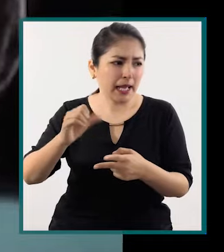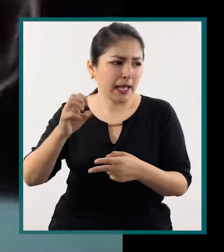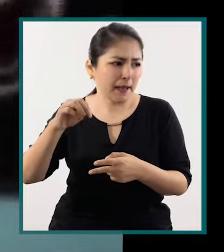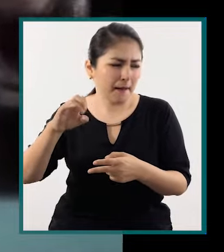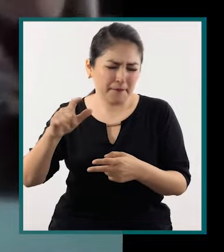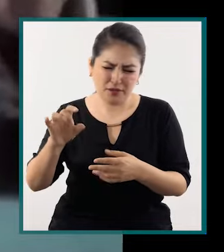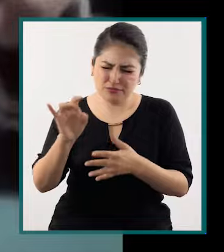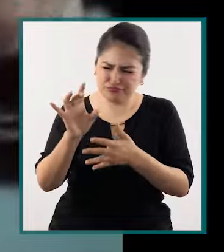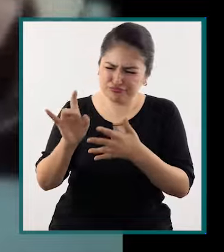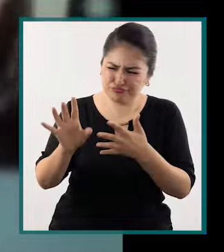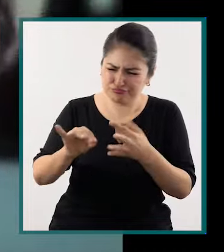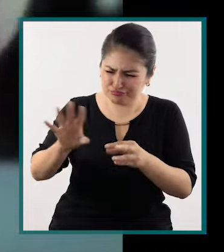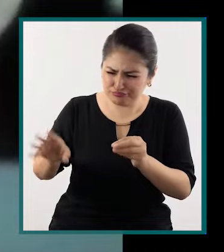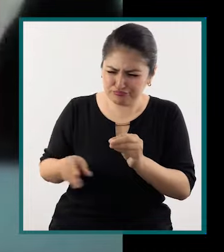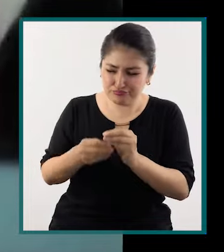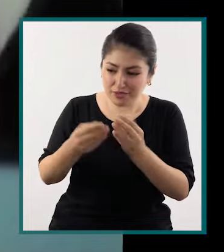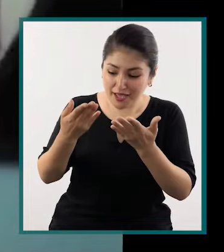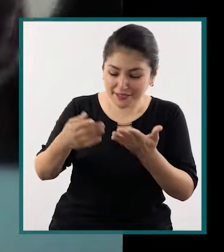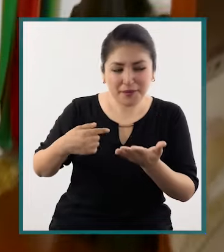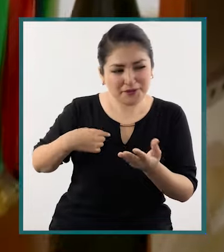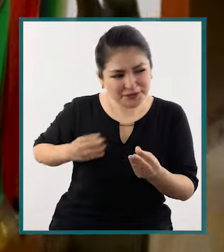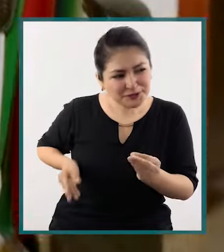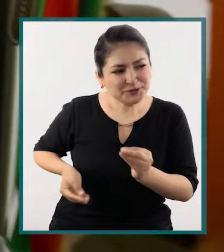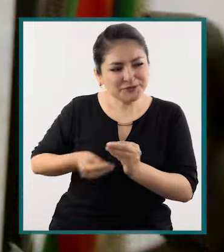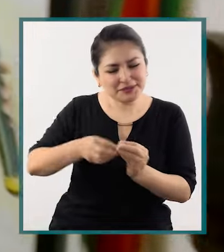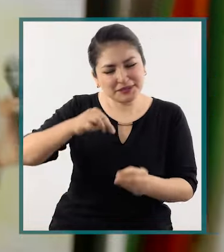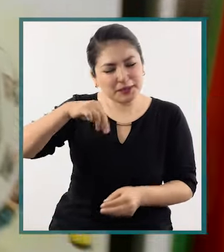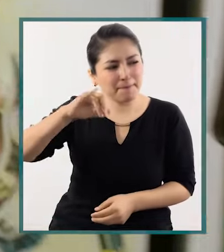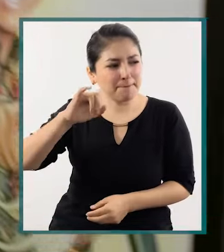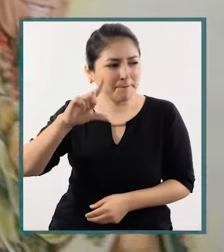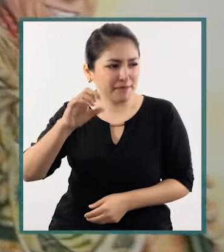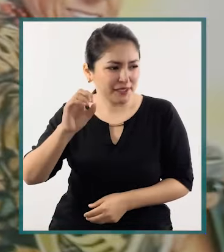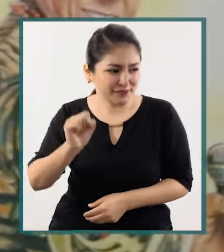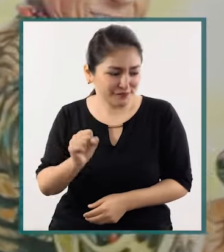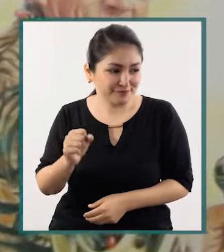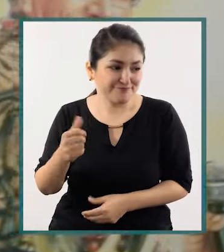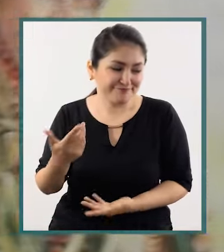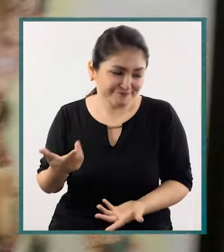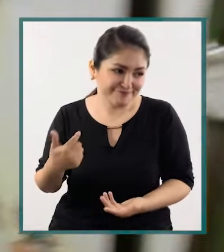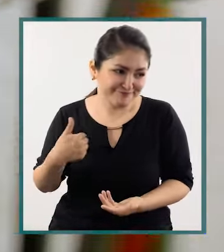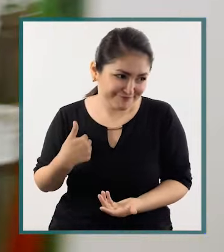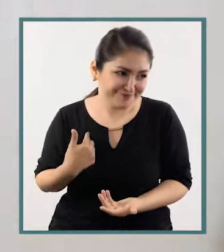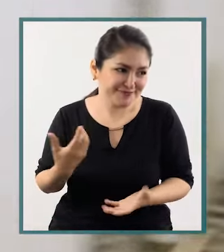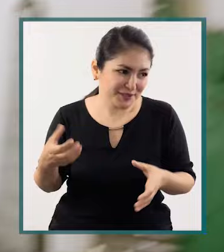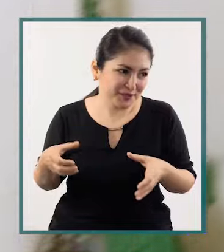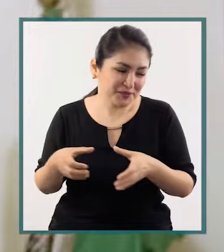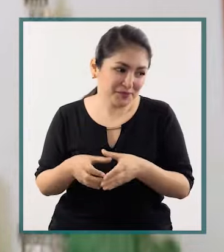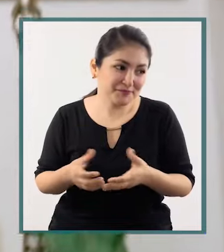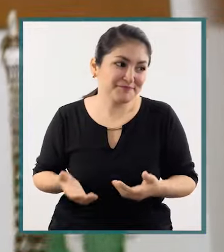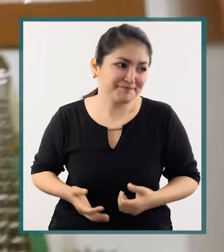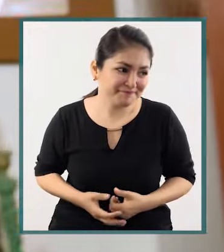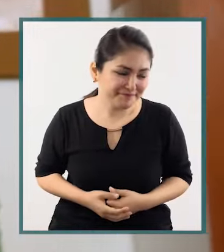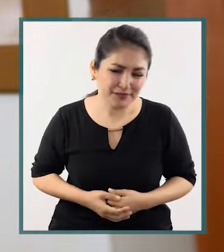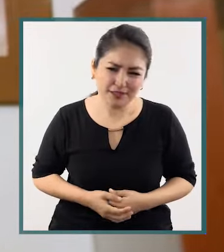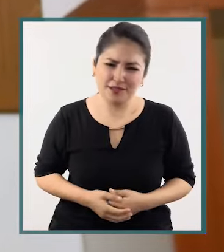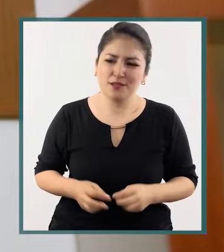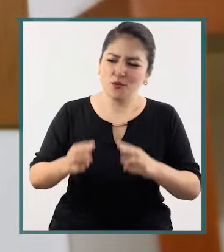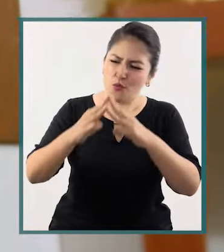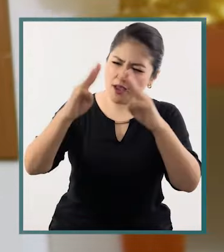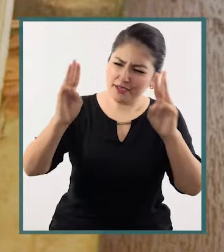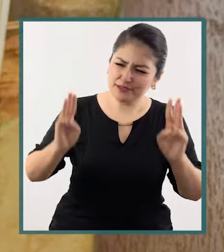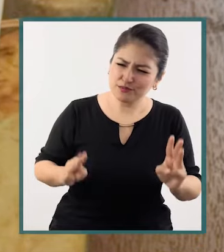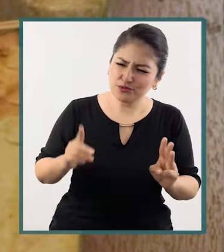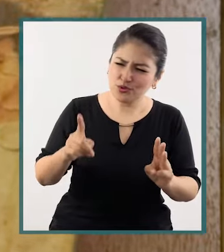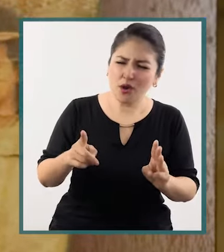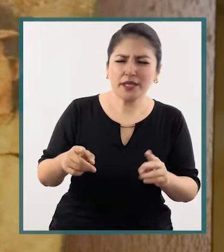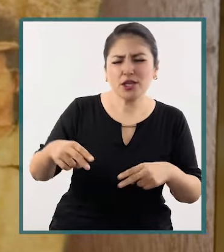Sesto y otros artistas, y aquí están los Mirlos, ¿no? Esta toma de acá, esta de acá, ¿no? En ese museo